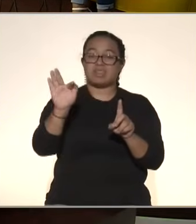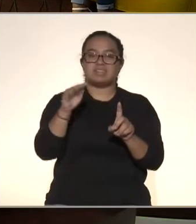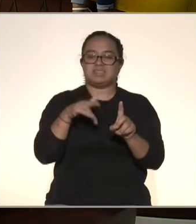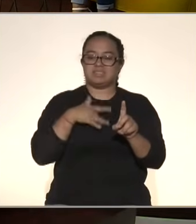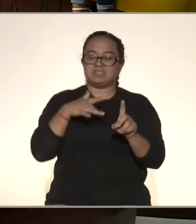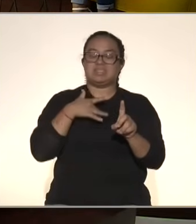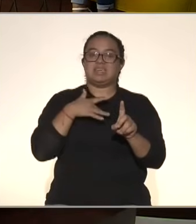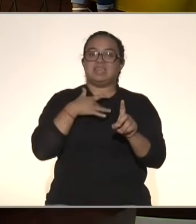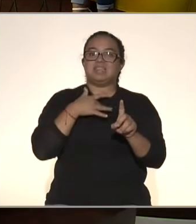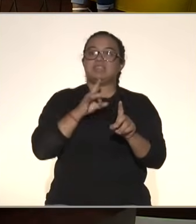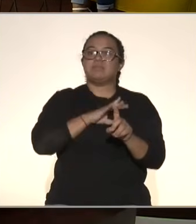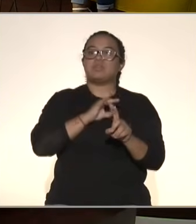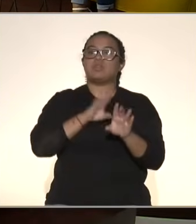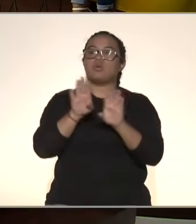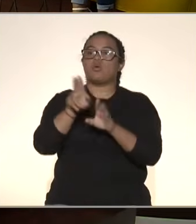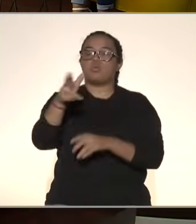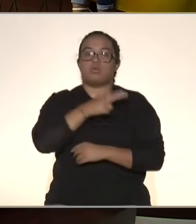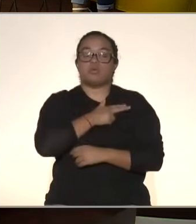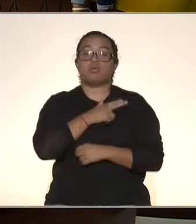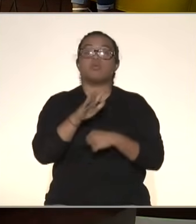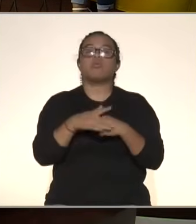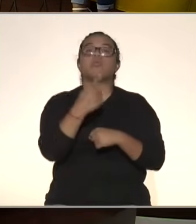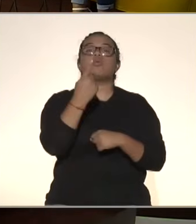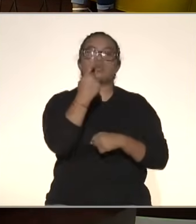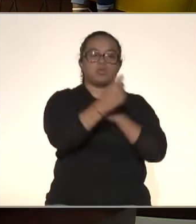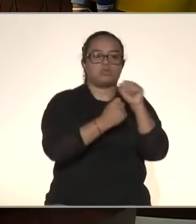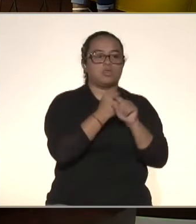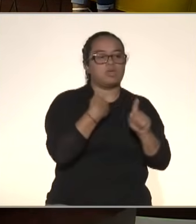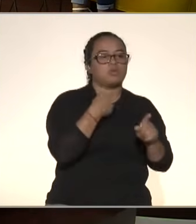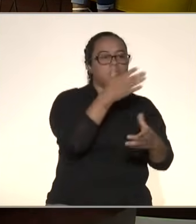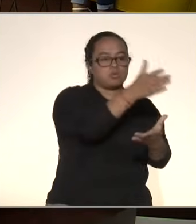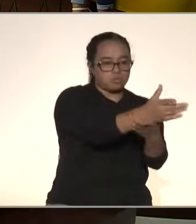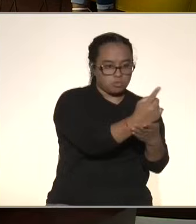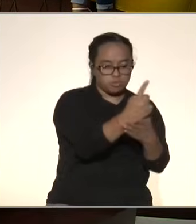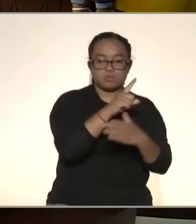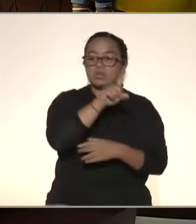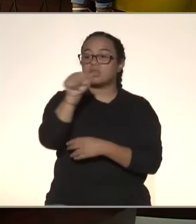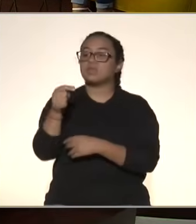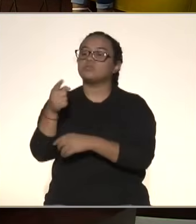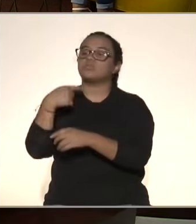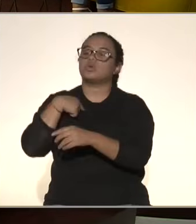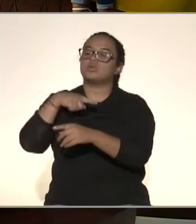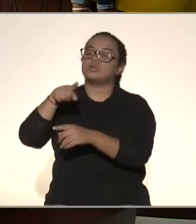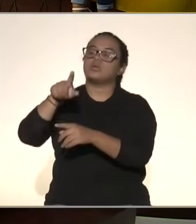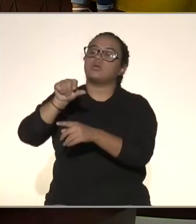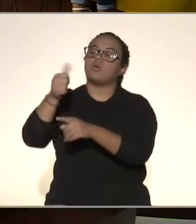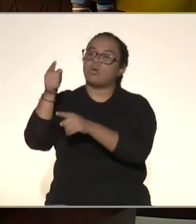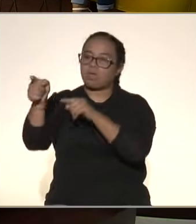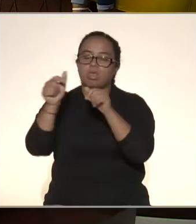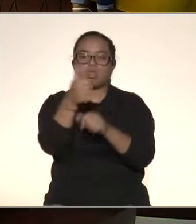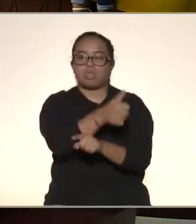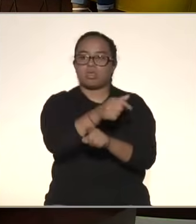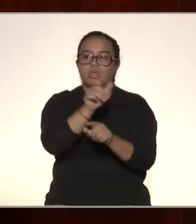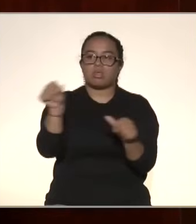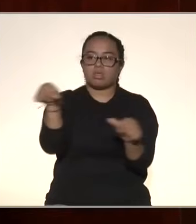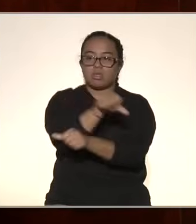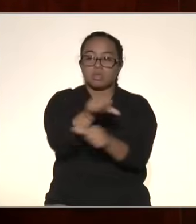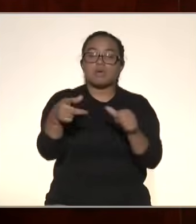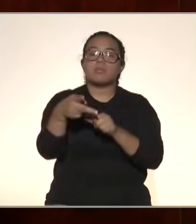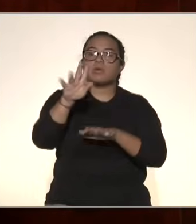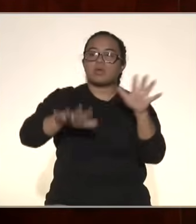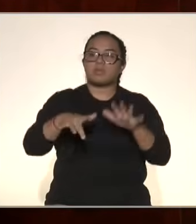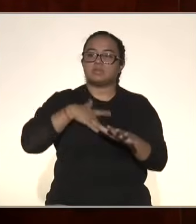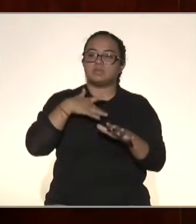los sentimientos de ambos, porque un año viajo con uno de los dos y siento que abandono al otro. Pero aunque se va intercalando